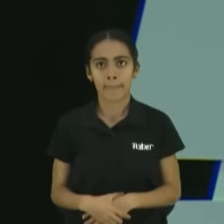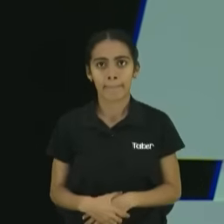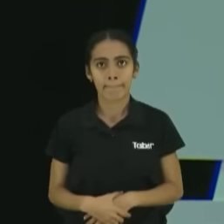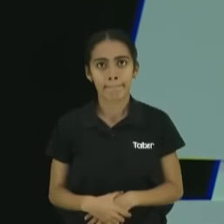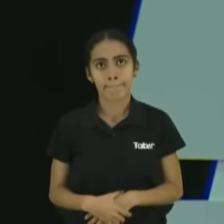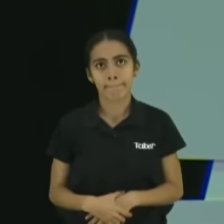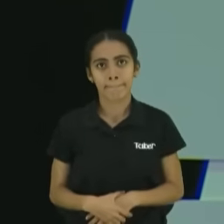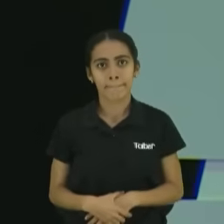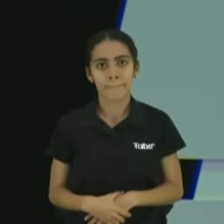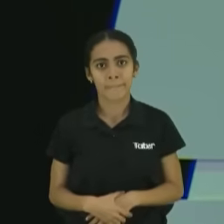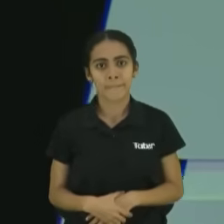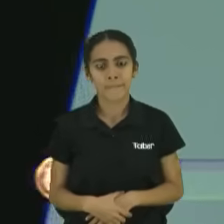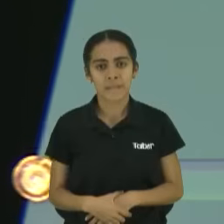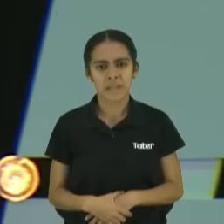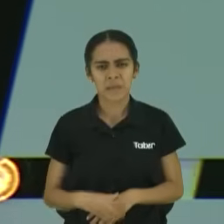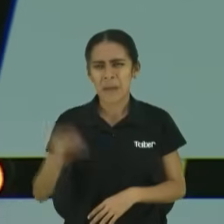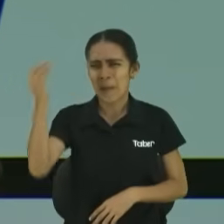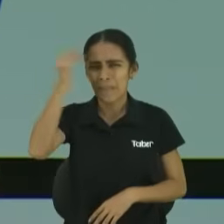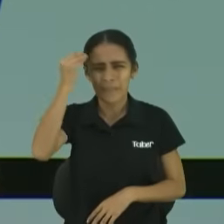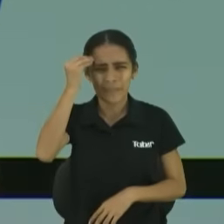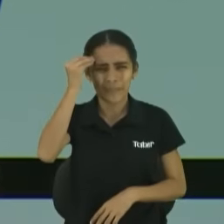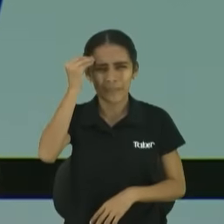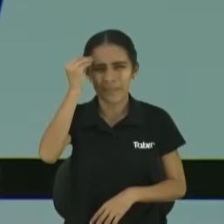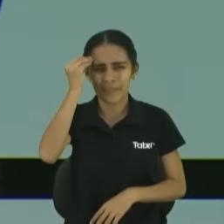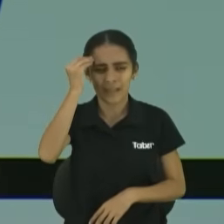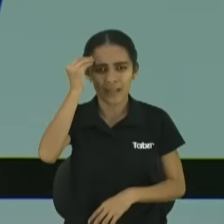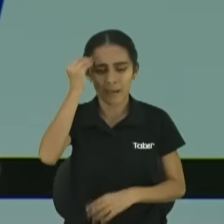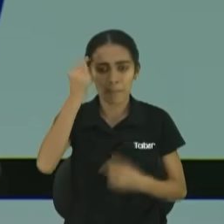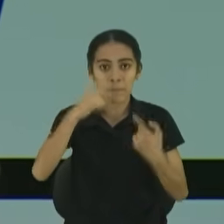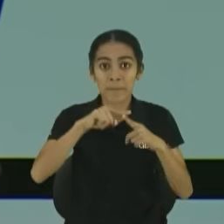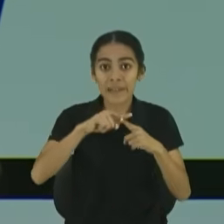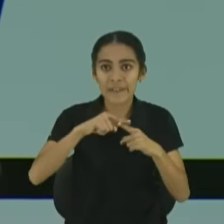Y ustedes lo pueden poner de memoria, pero si la gracia de Dios no está con usted, no pasa